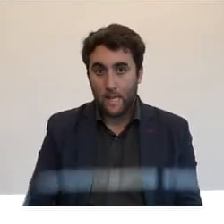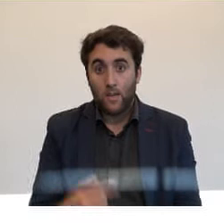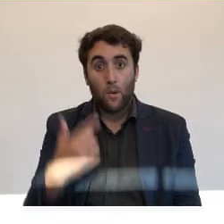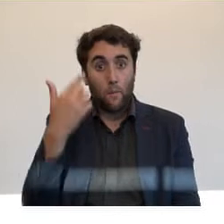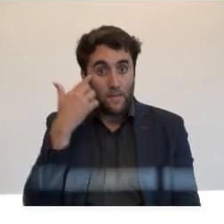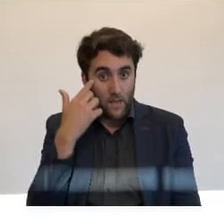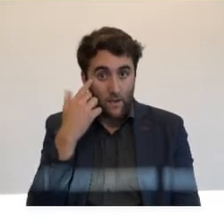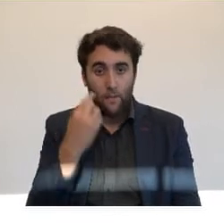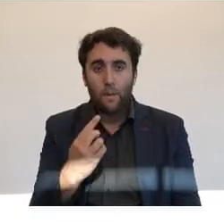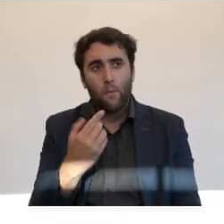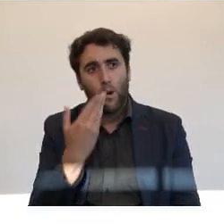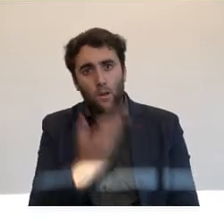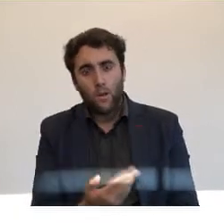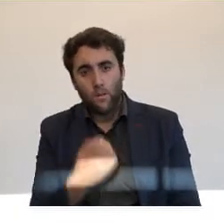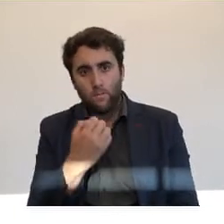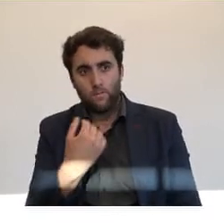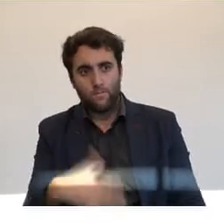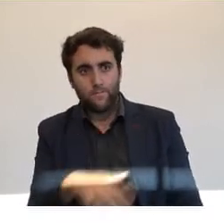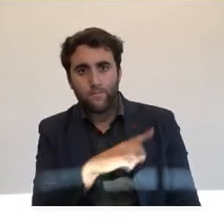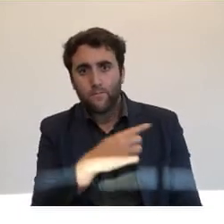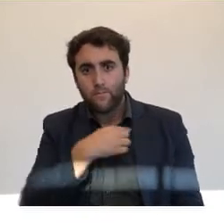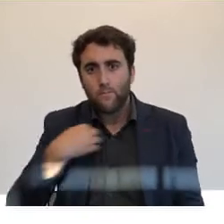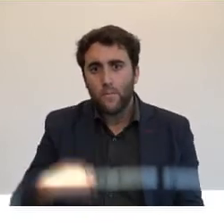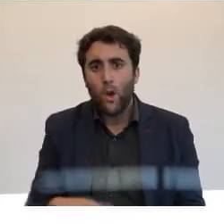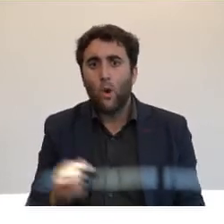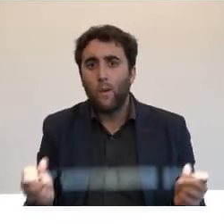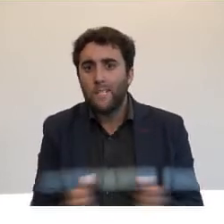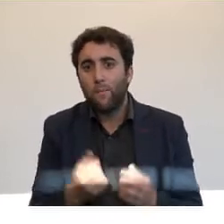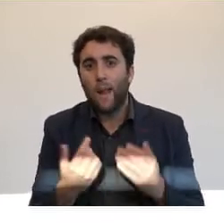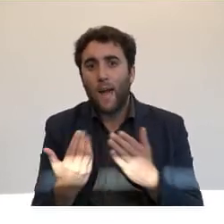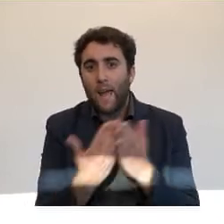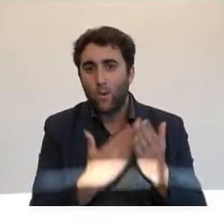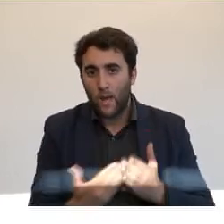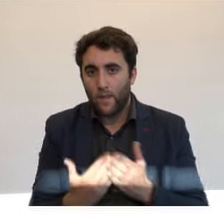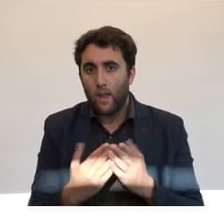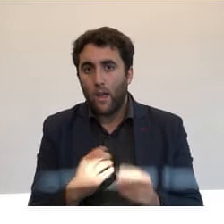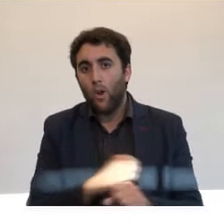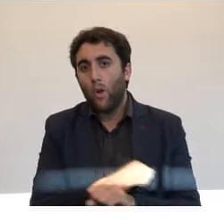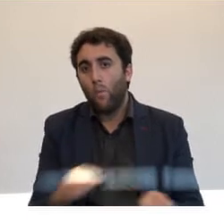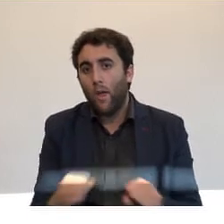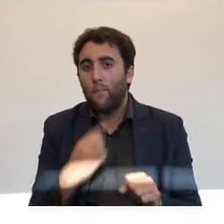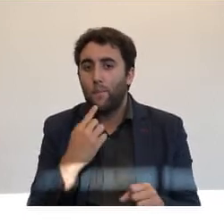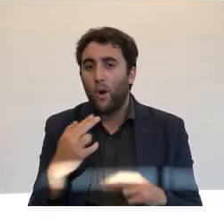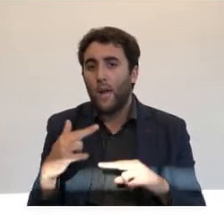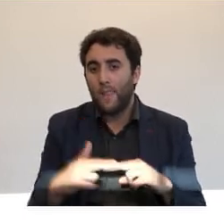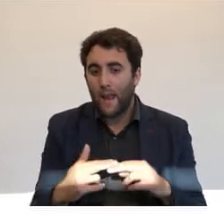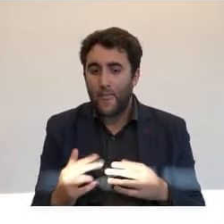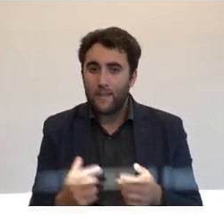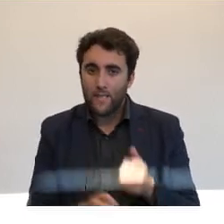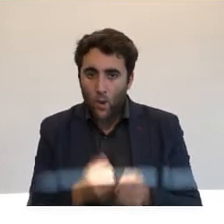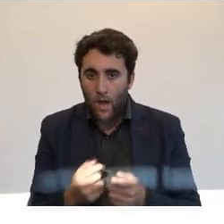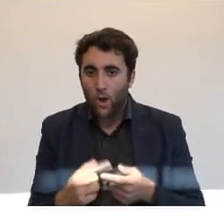lo que hacen los profesores en China para evitar que sus estudiantes utilicen dispositivos tecnológicos en el